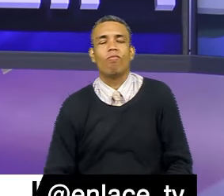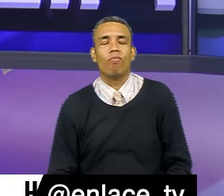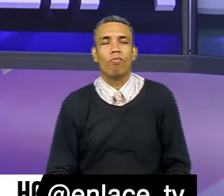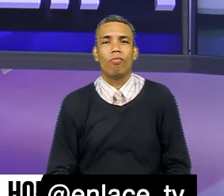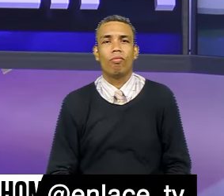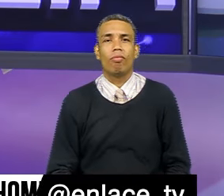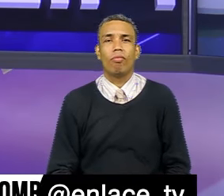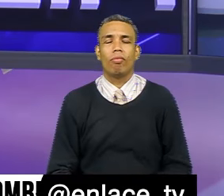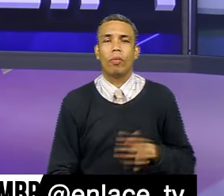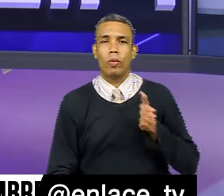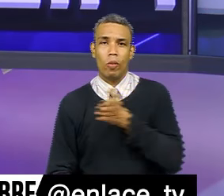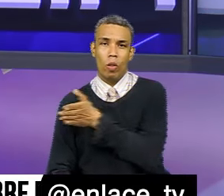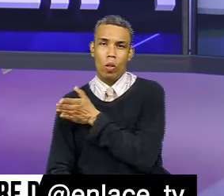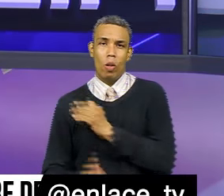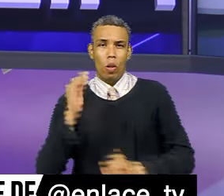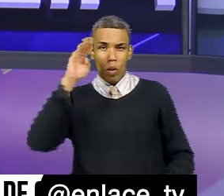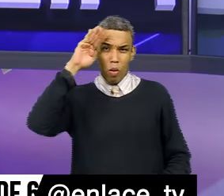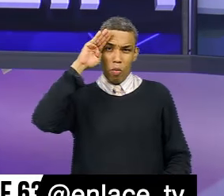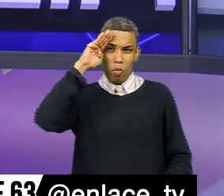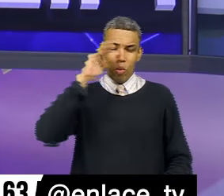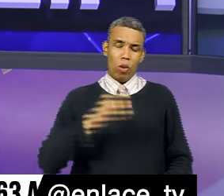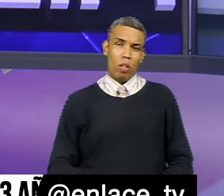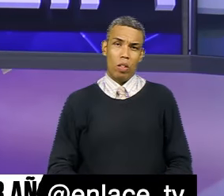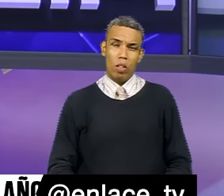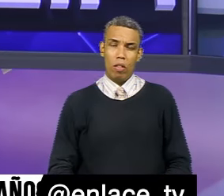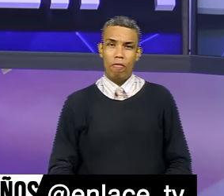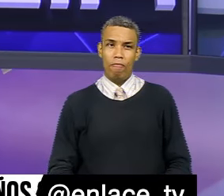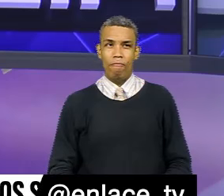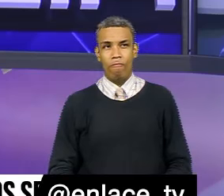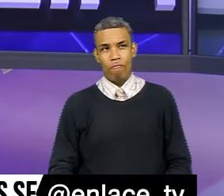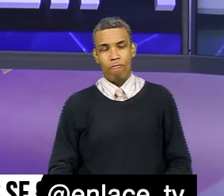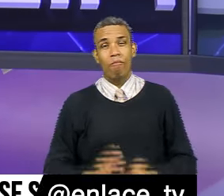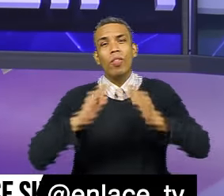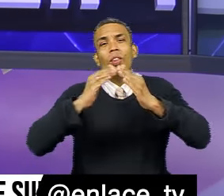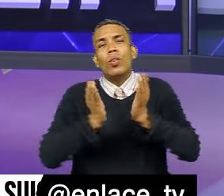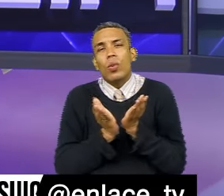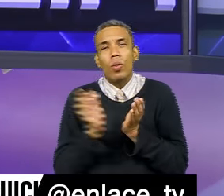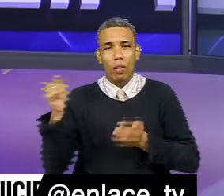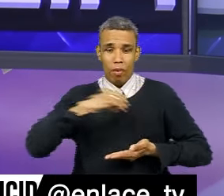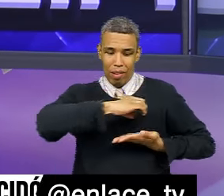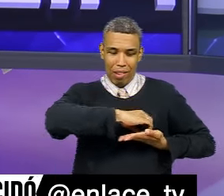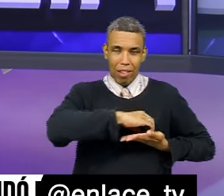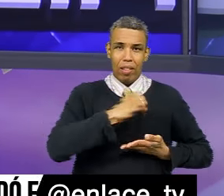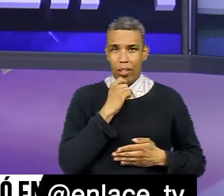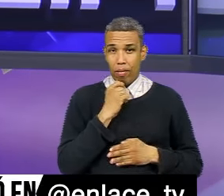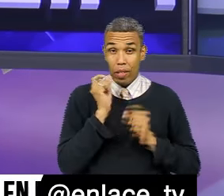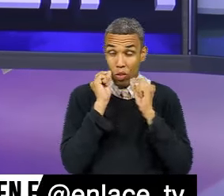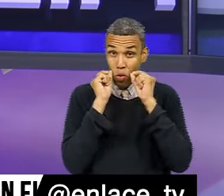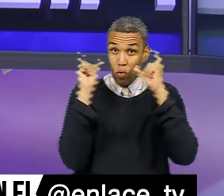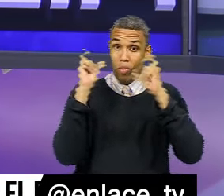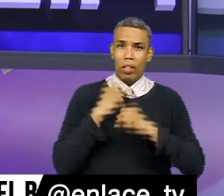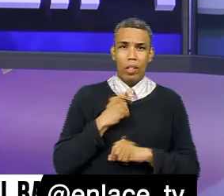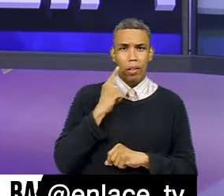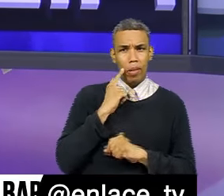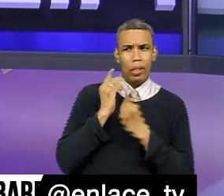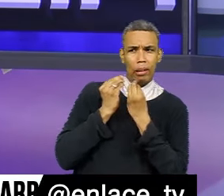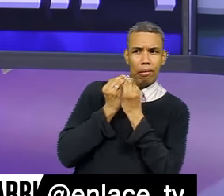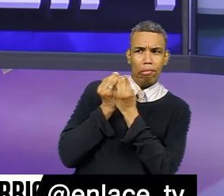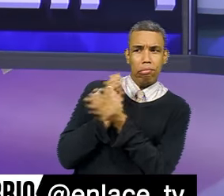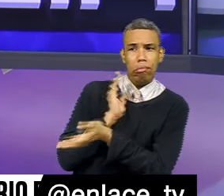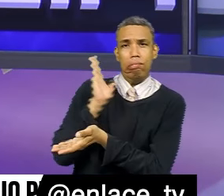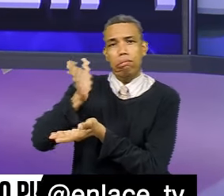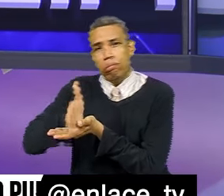La Policía Nacional adelantó los denominados registros pedagógicos en la institución educativa El Castillo. Jeringas, tijeras y otros elementos